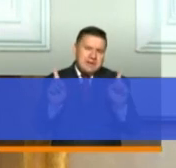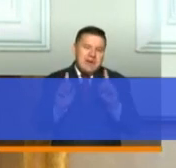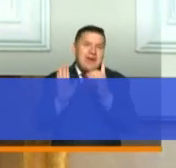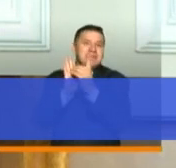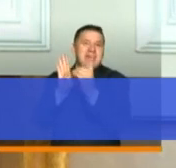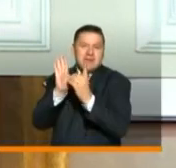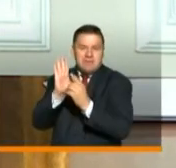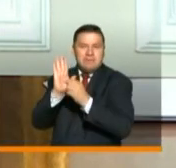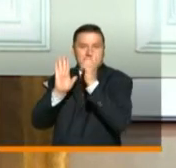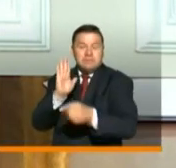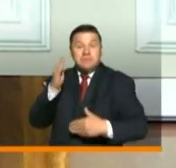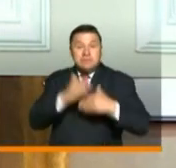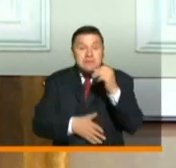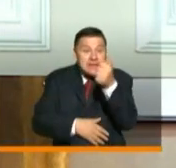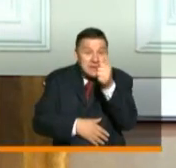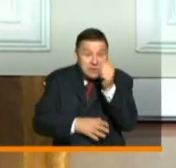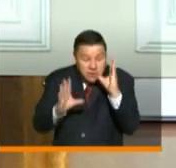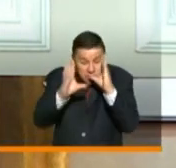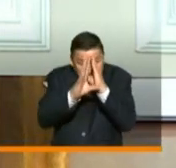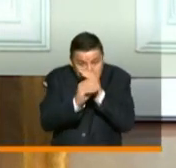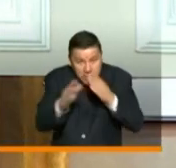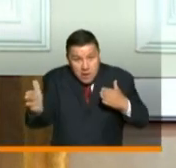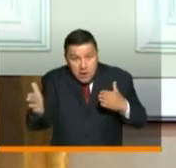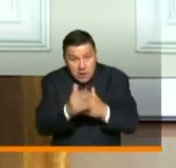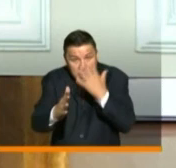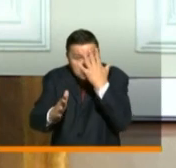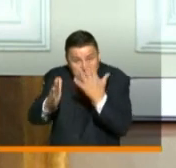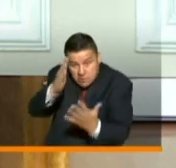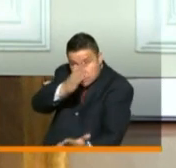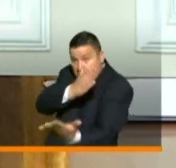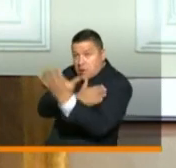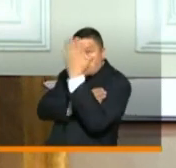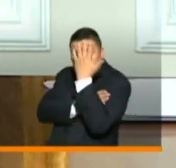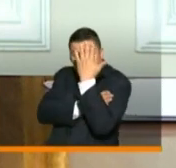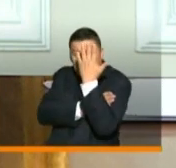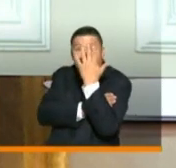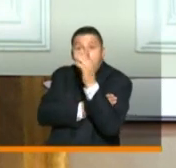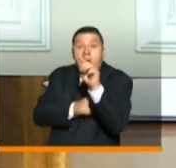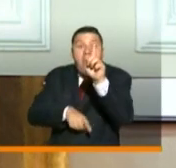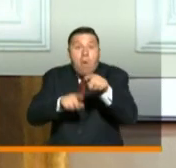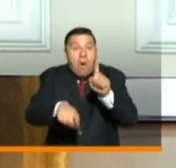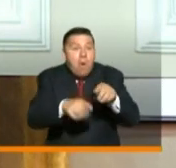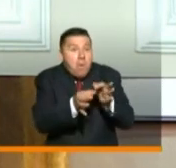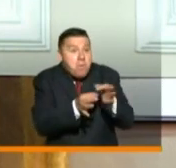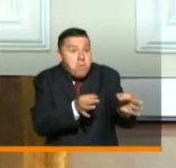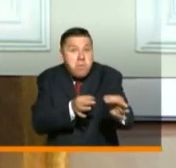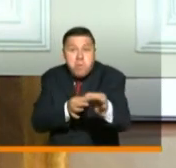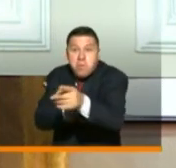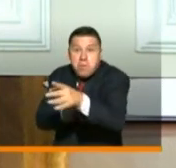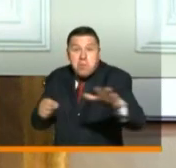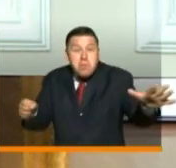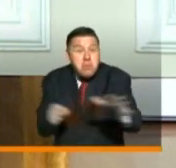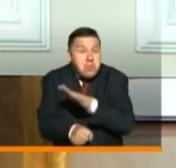decretos desde las 10 de la noche hasta las 5 de la mañana en aquellos municipios donde la